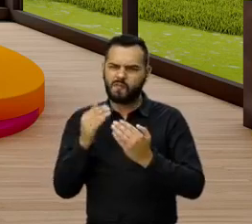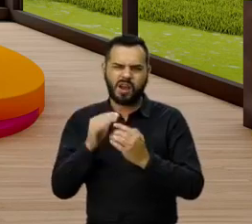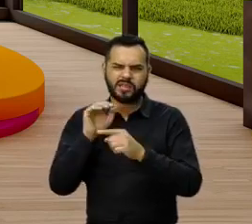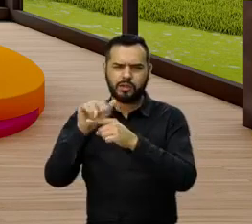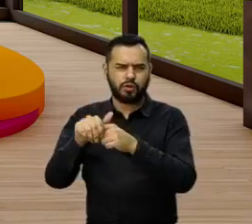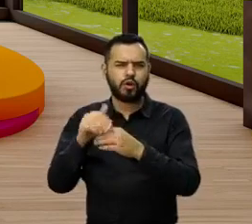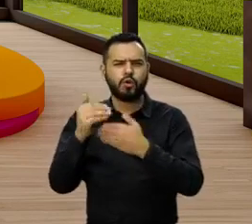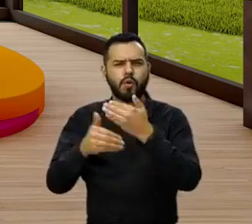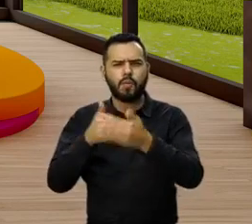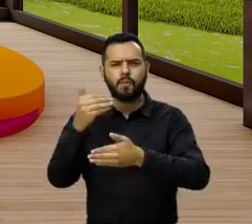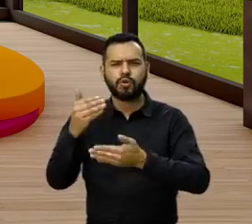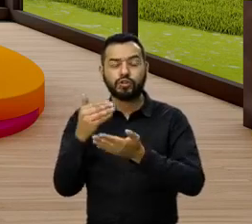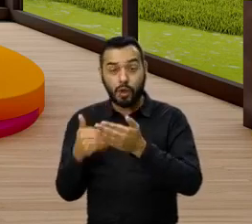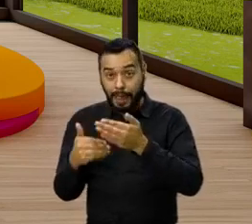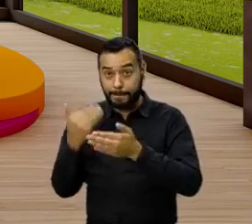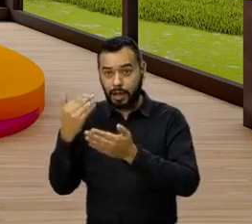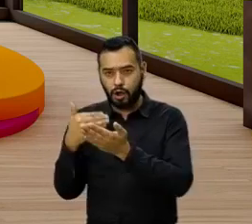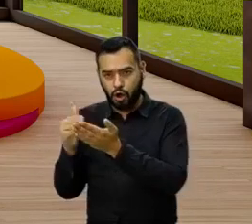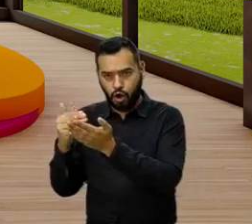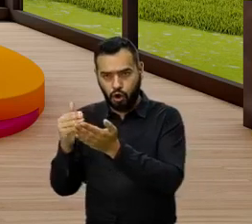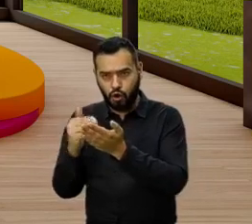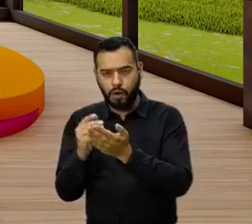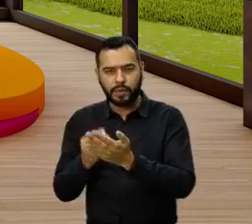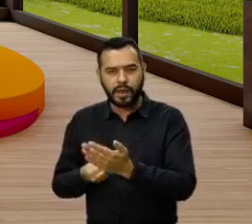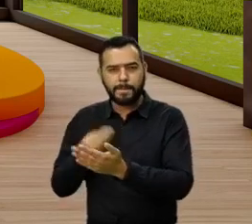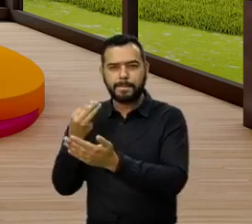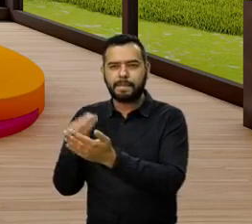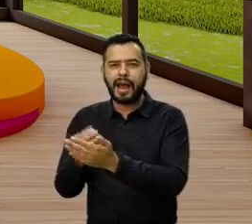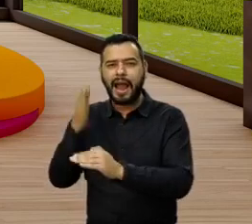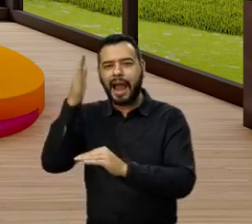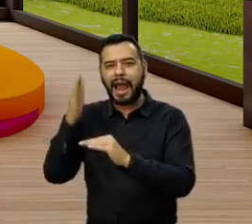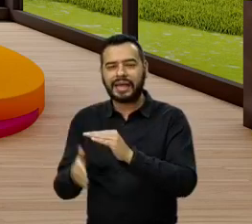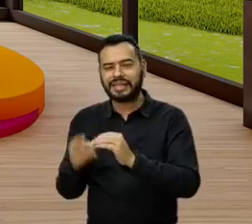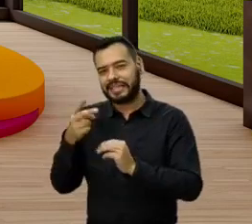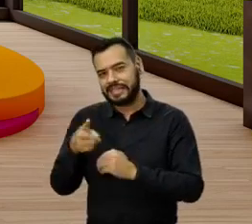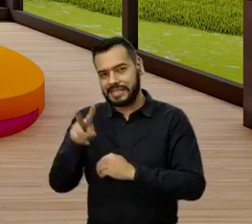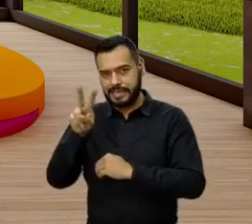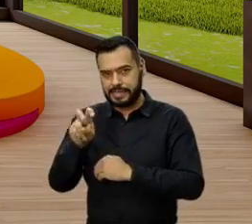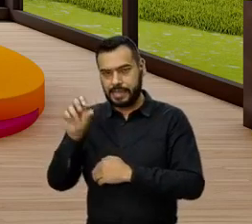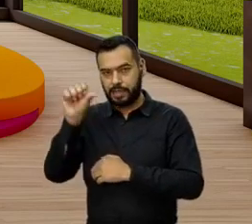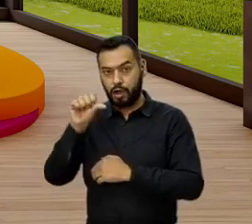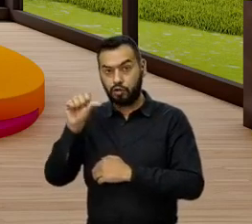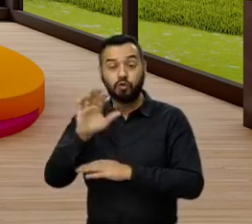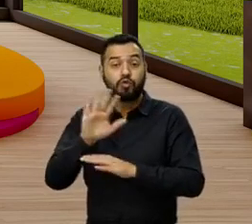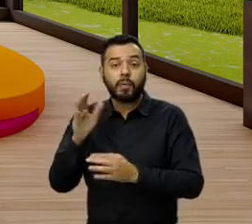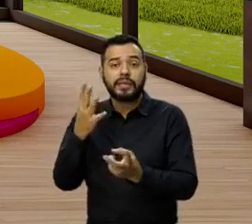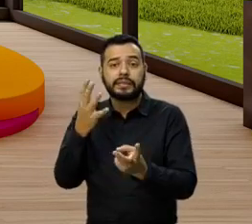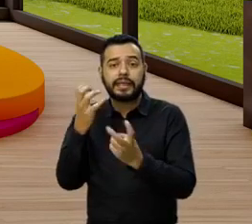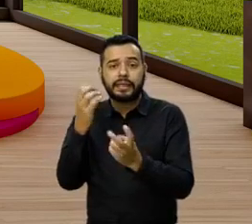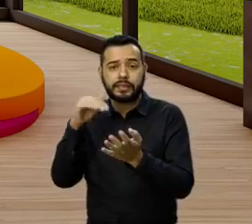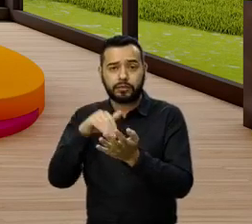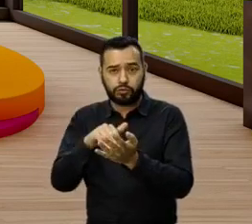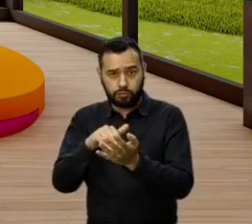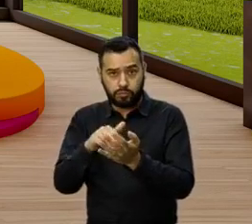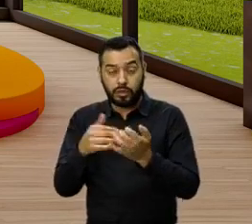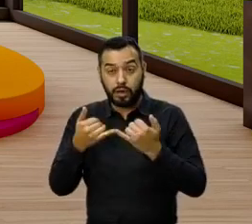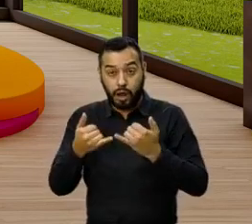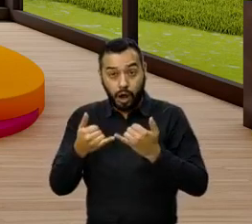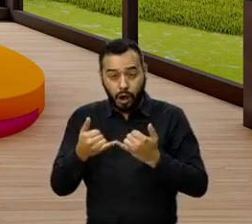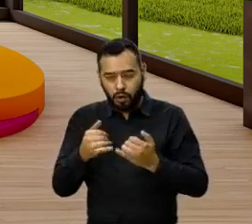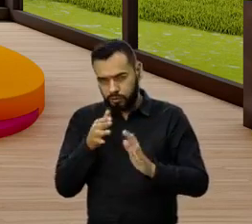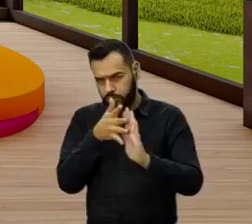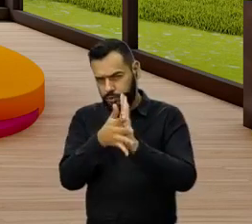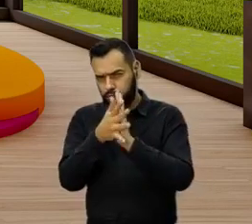iniciando un proceso de compra con nosotros y haciendo una consignación antes del 17 como les dije tan sólo 700 mil pesos ahorita en un